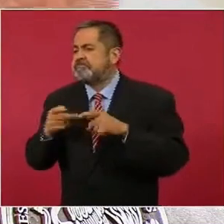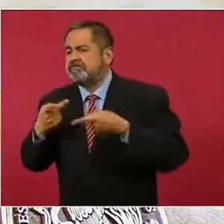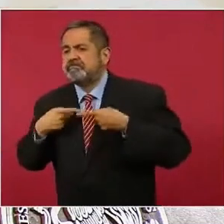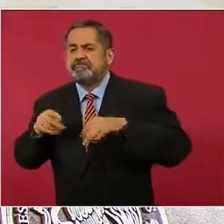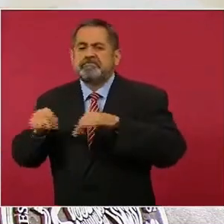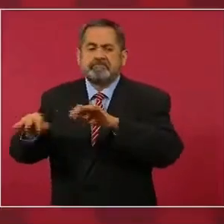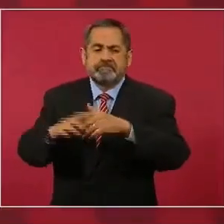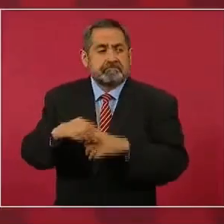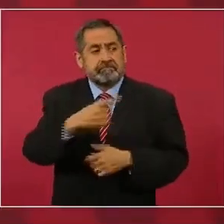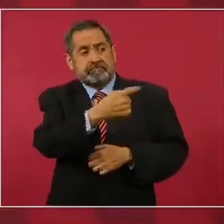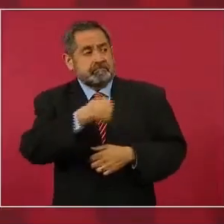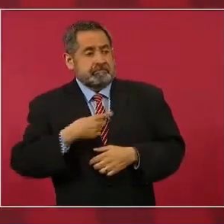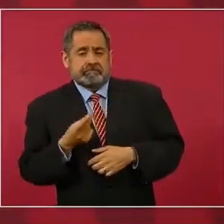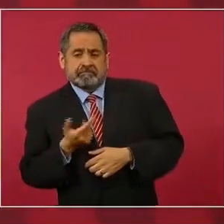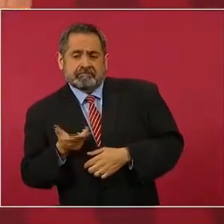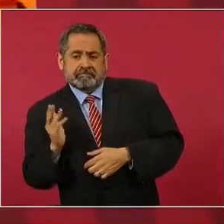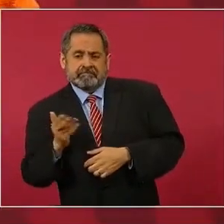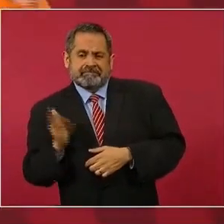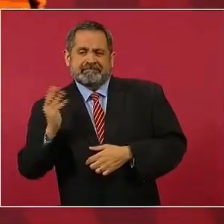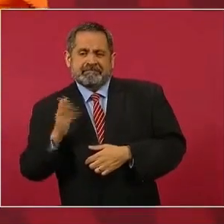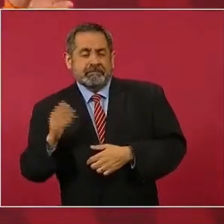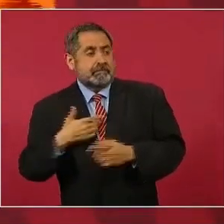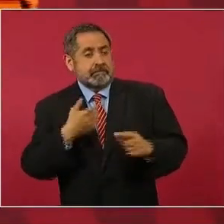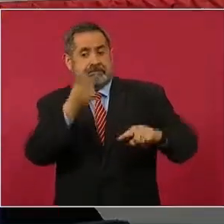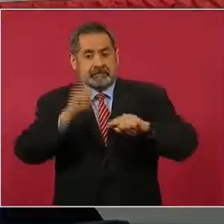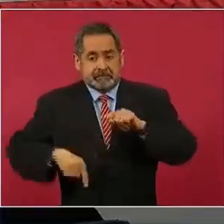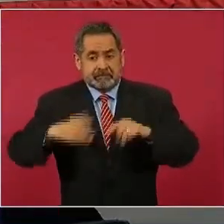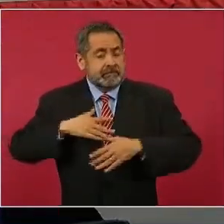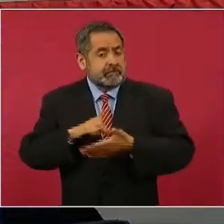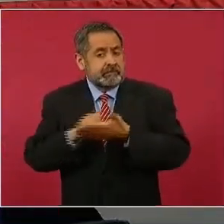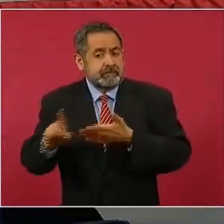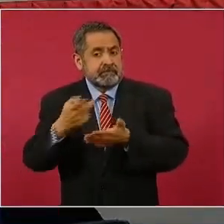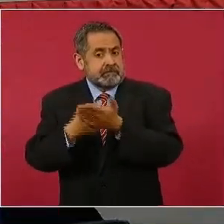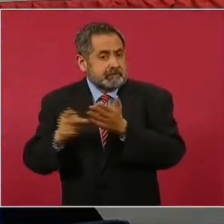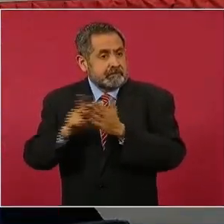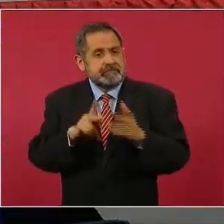sido corrido, que me quitaron mis derechos de una planta.